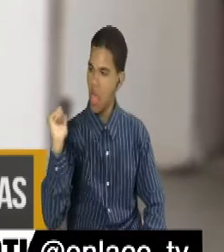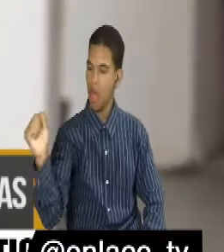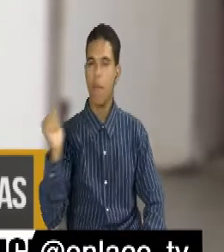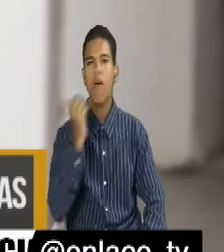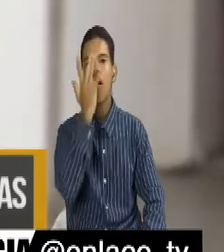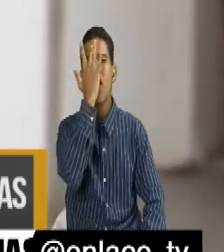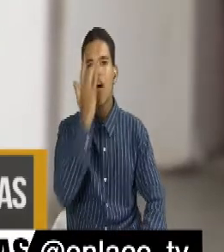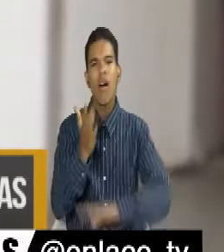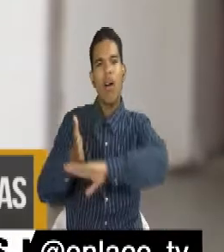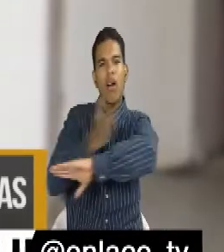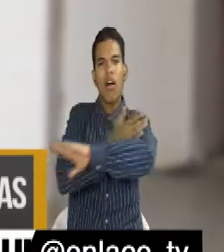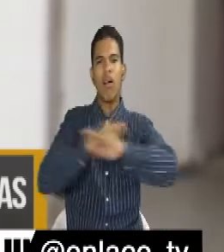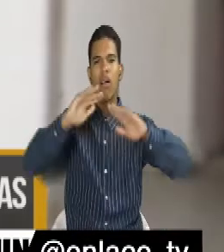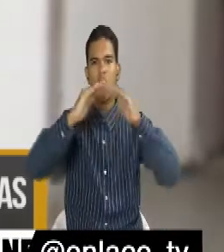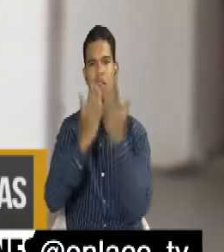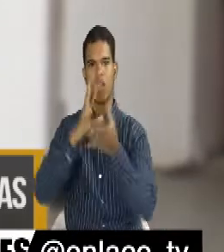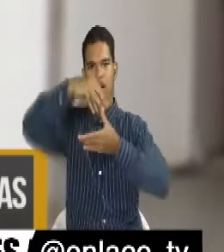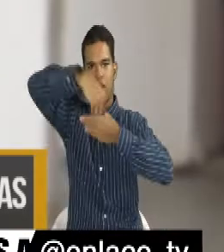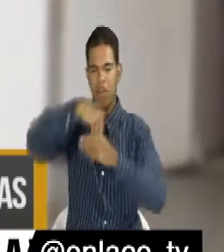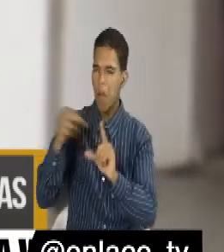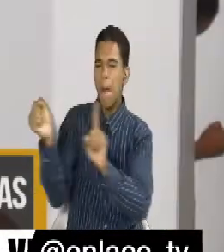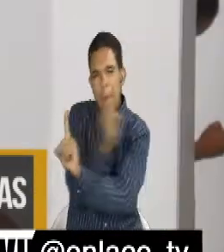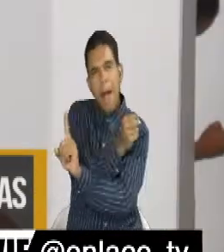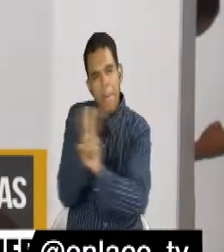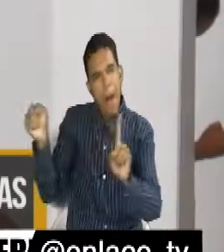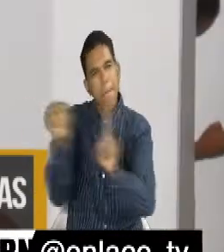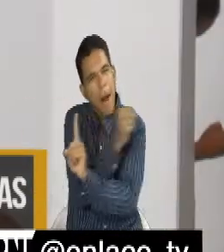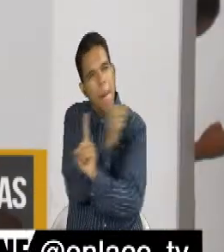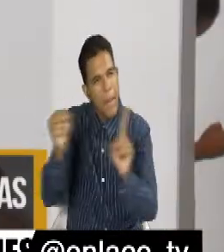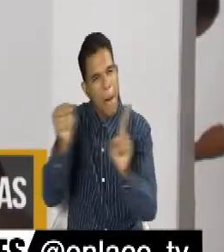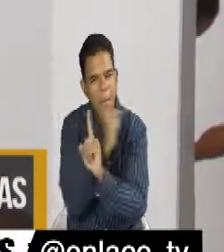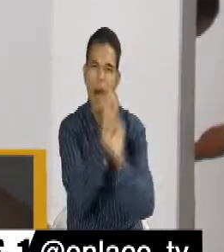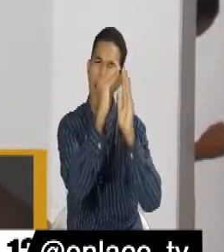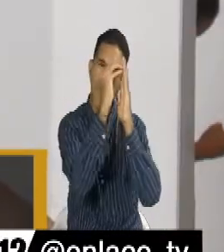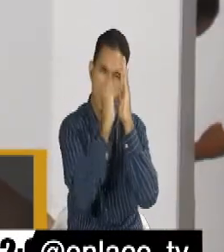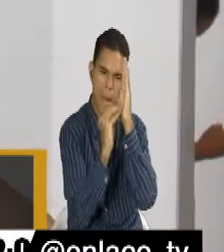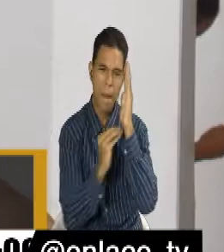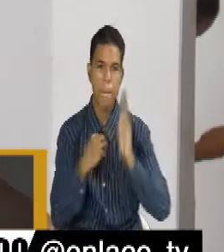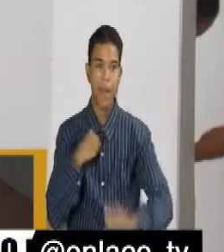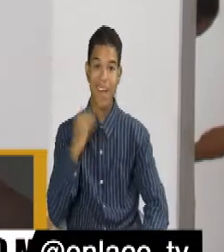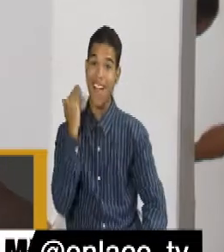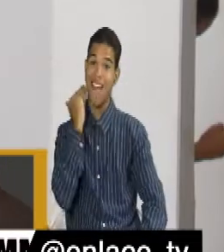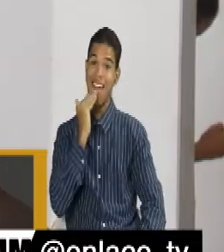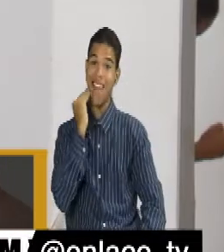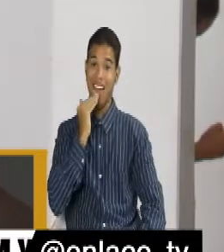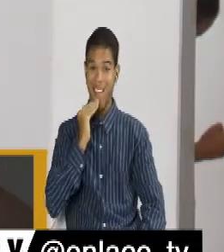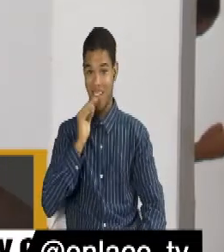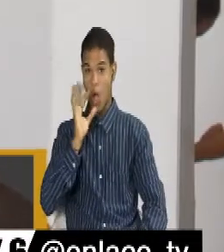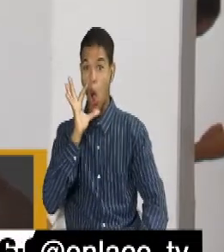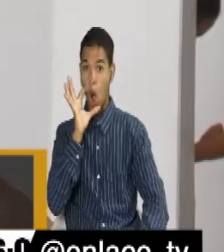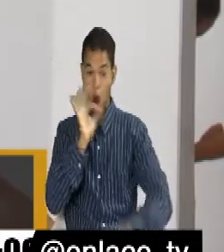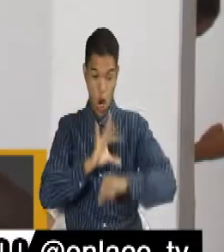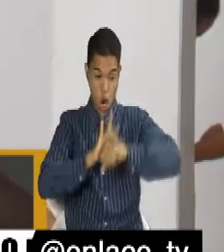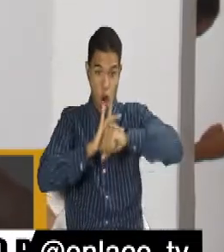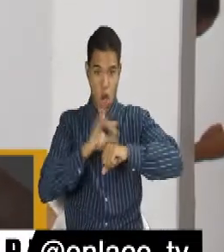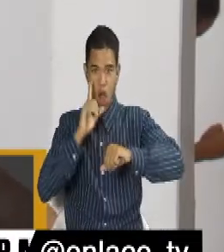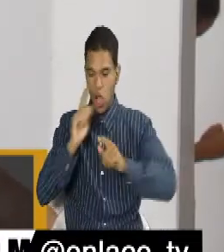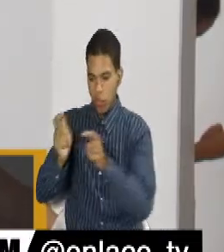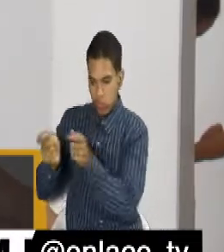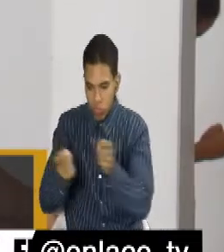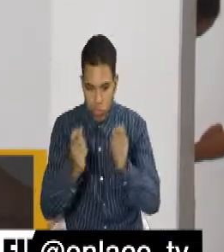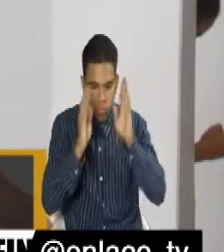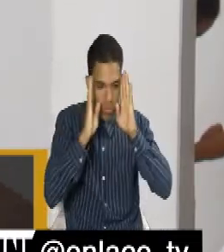víctima de bullying en la institución educativa donde estudia. La niña ingresó acá, fue valorada por el médico de turno y expresó